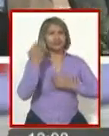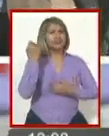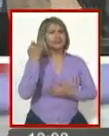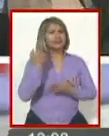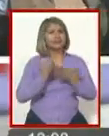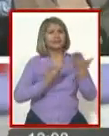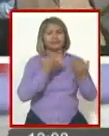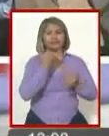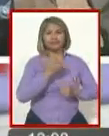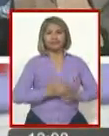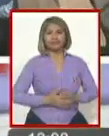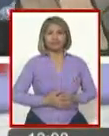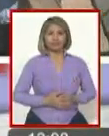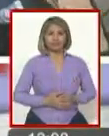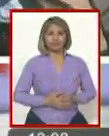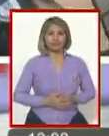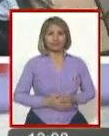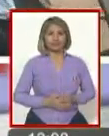entendido. Adelante.